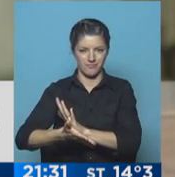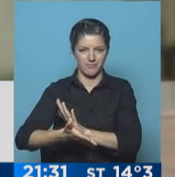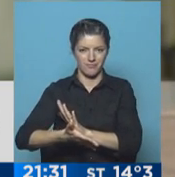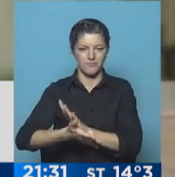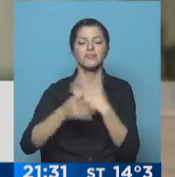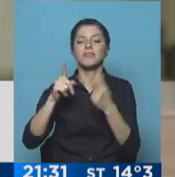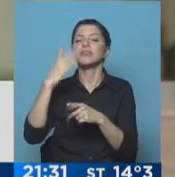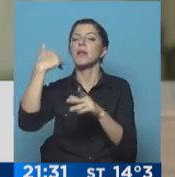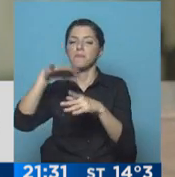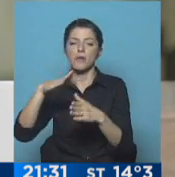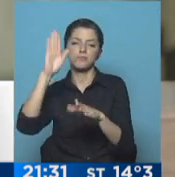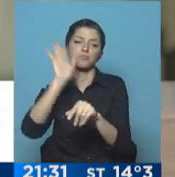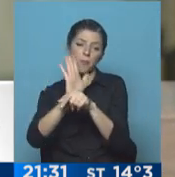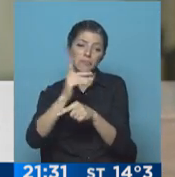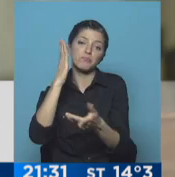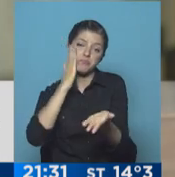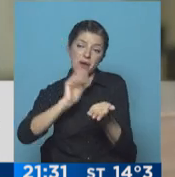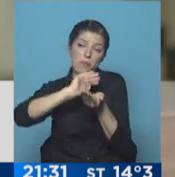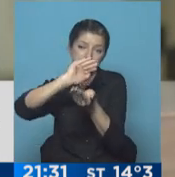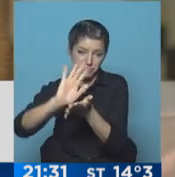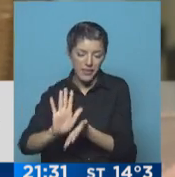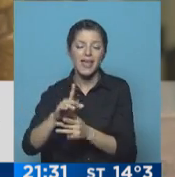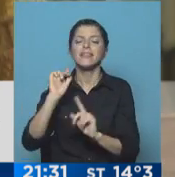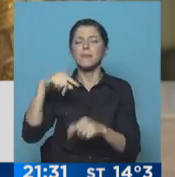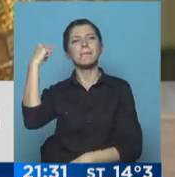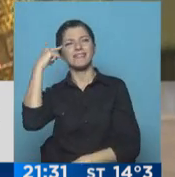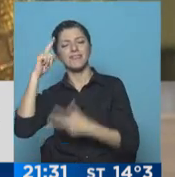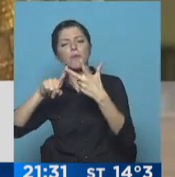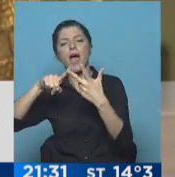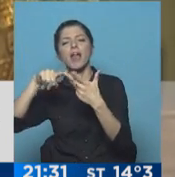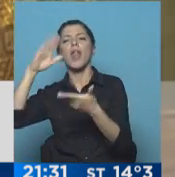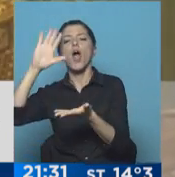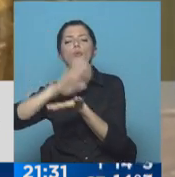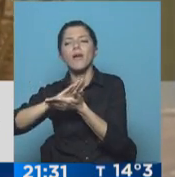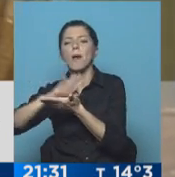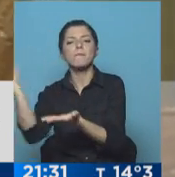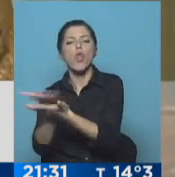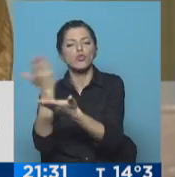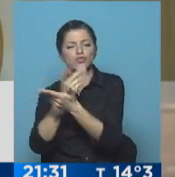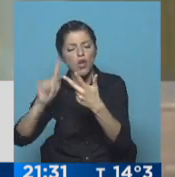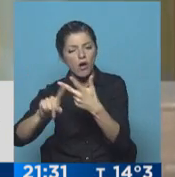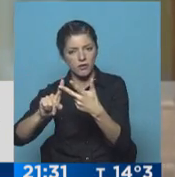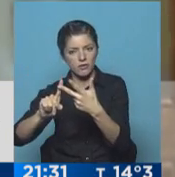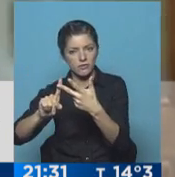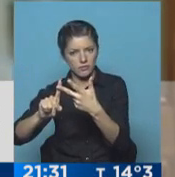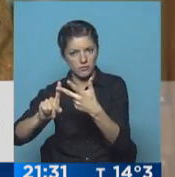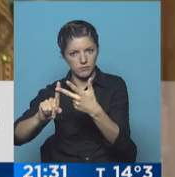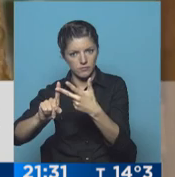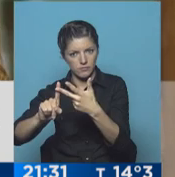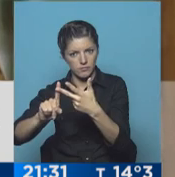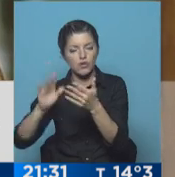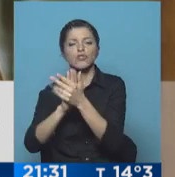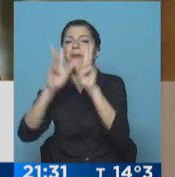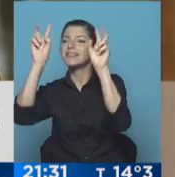más generoso. Estaba pensando en la nueva línea de producción de manufacturas en materia